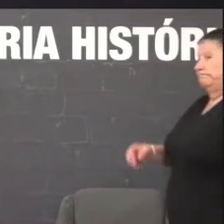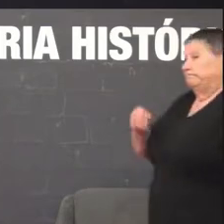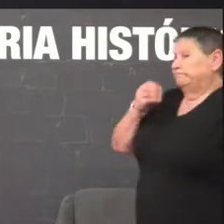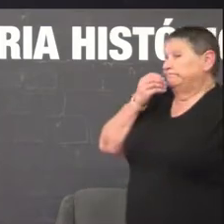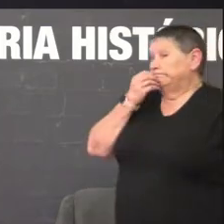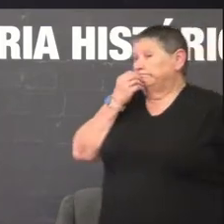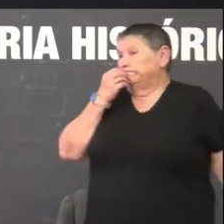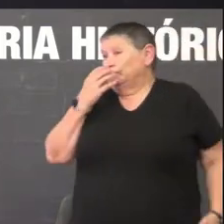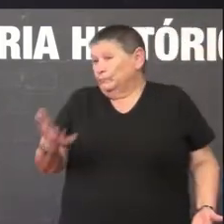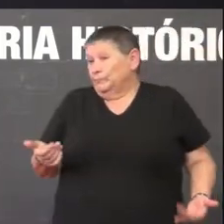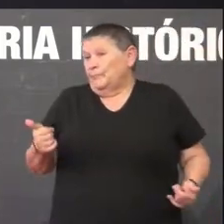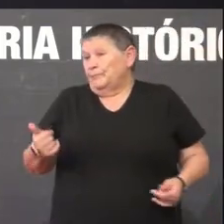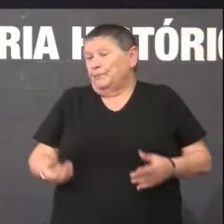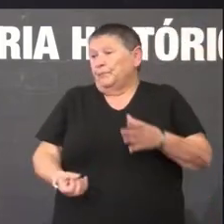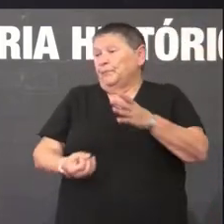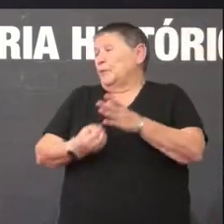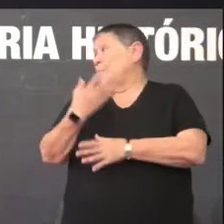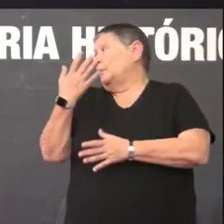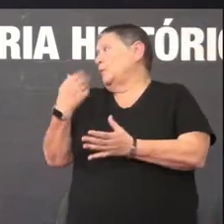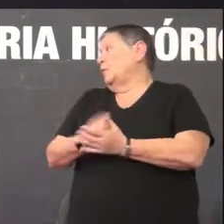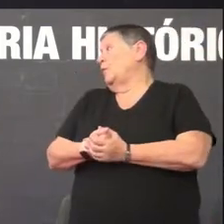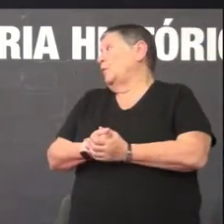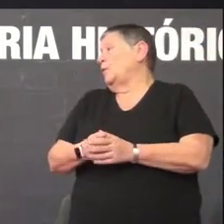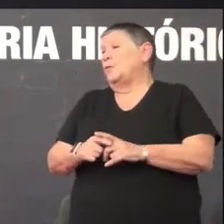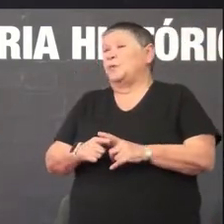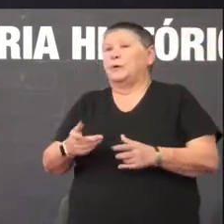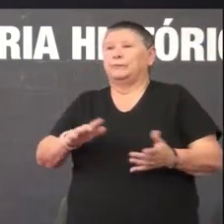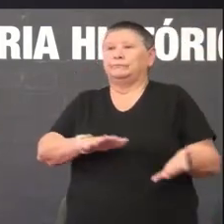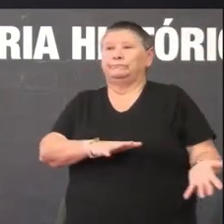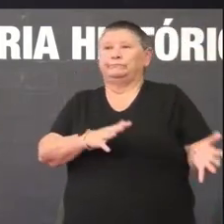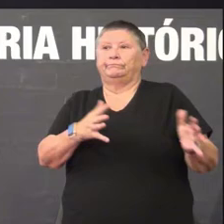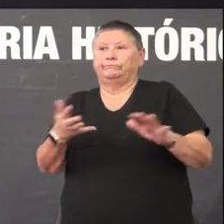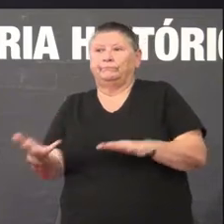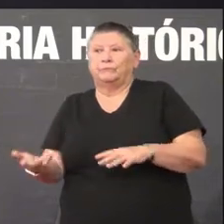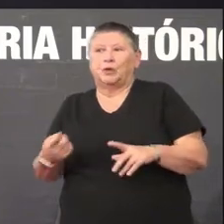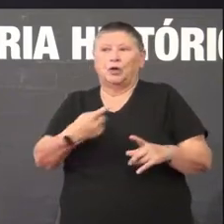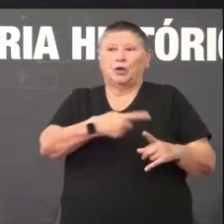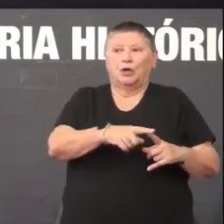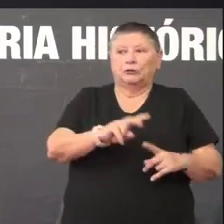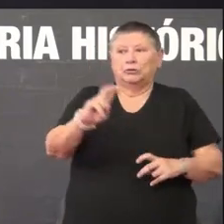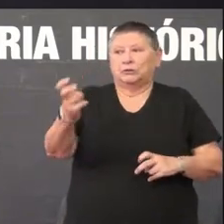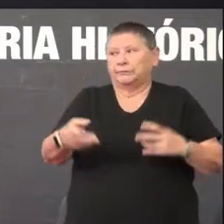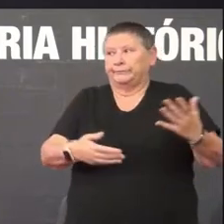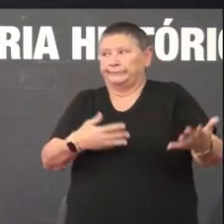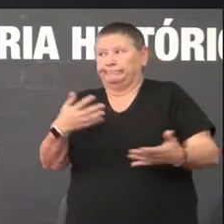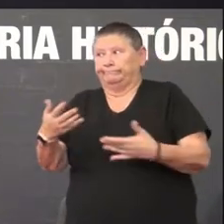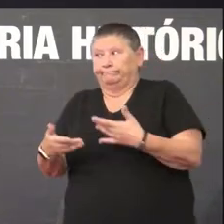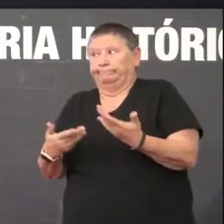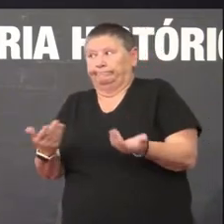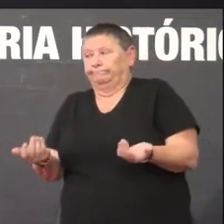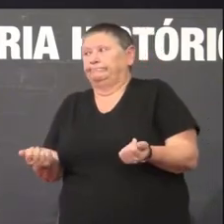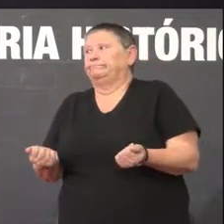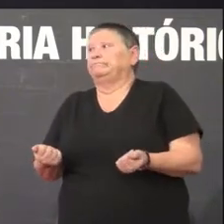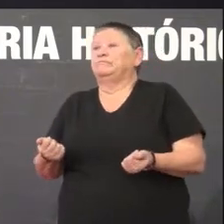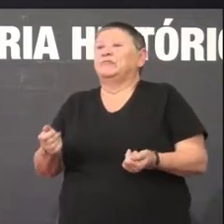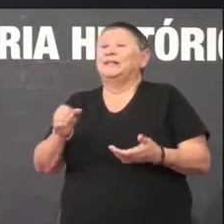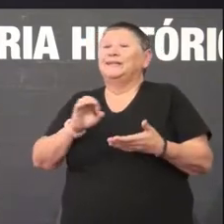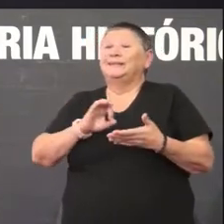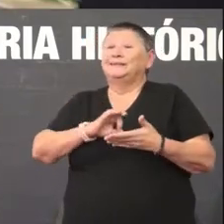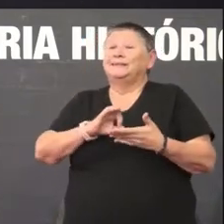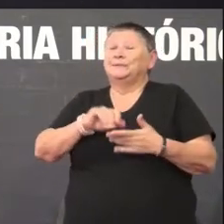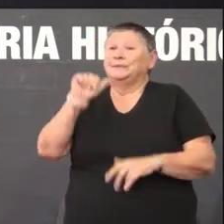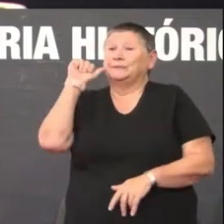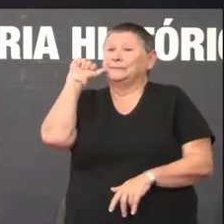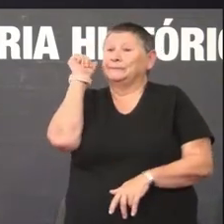Se produce todo el tema de la transición, unas cosas y otras y tal. El servicio secreto